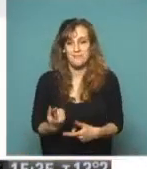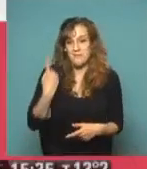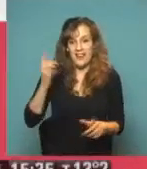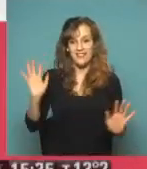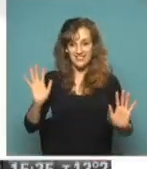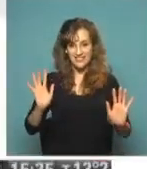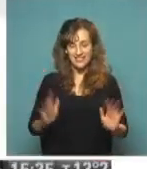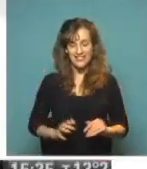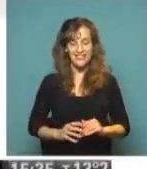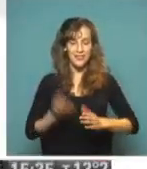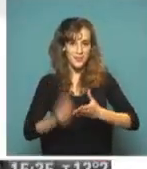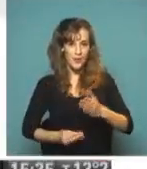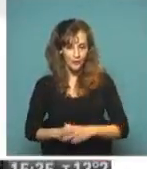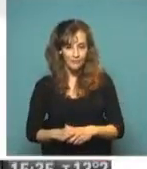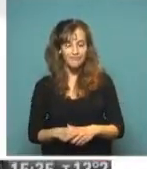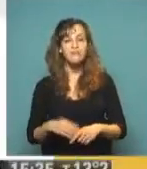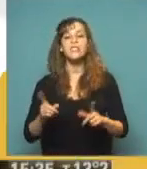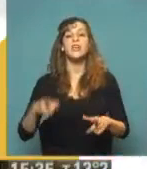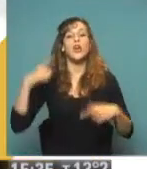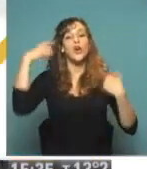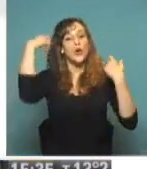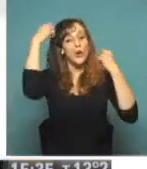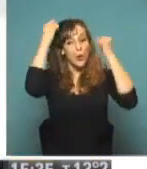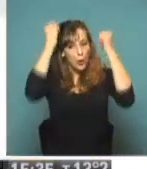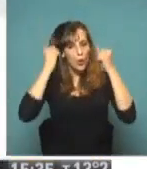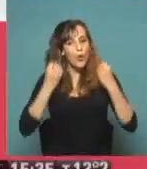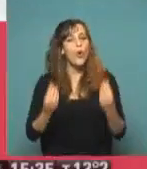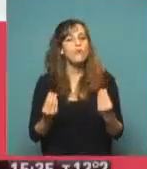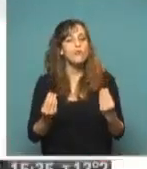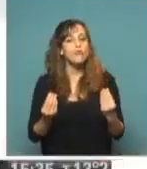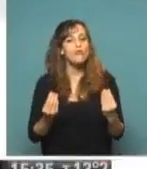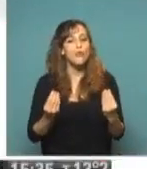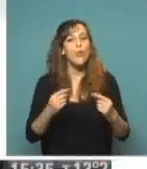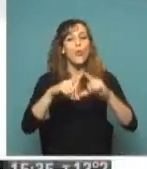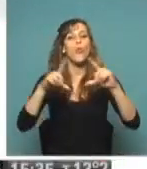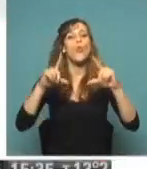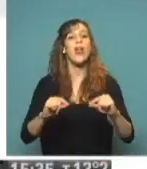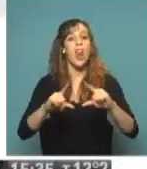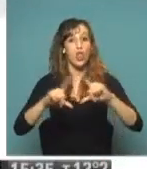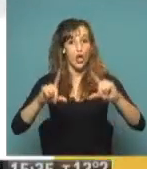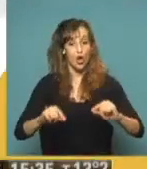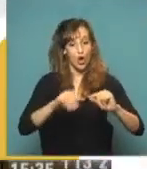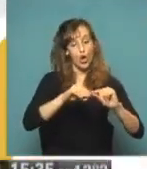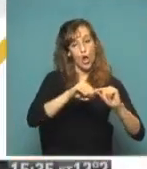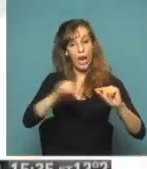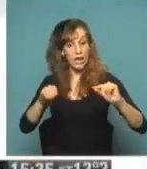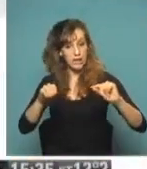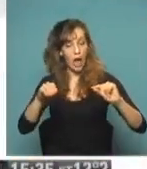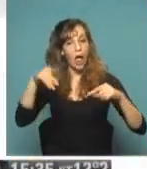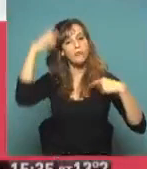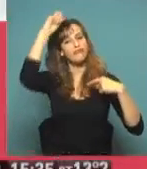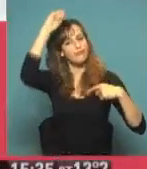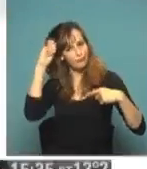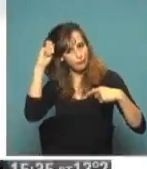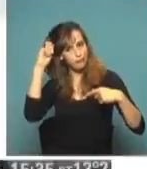Bueno, y la gorra es un cuadrado, sí, con una línea para hacer la visera. Esto es la primera parte es simple, después lo